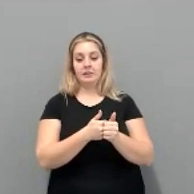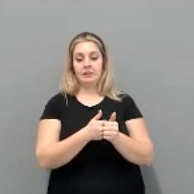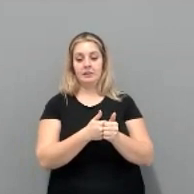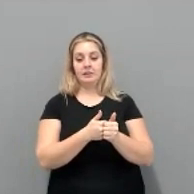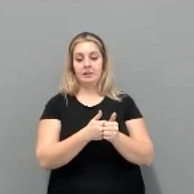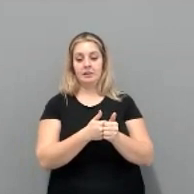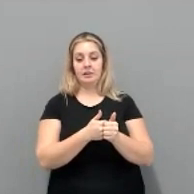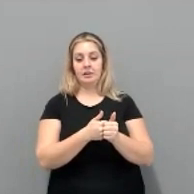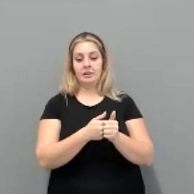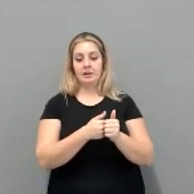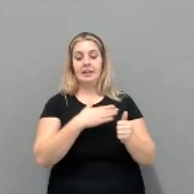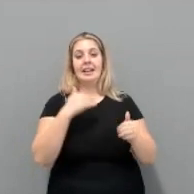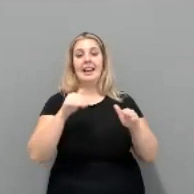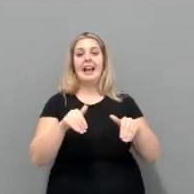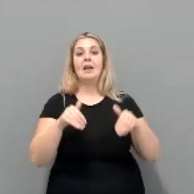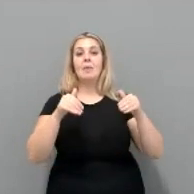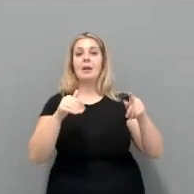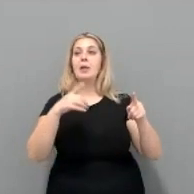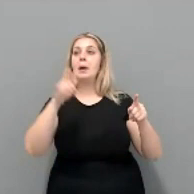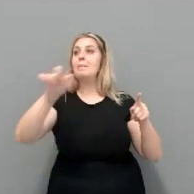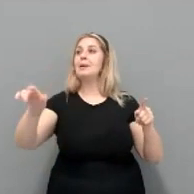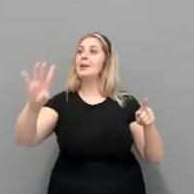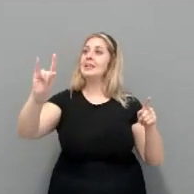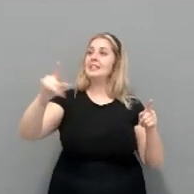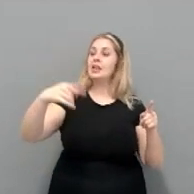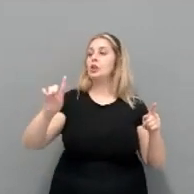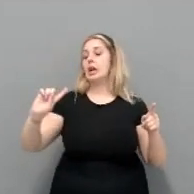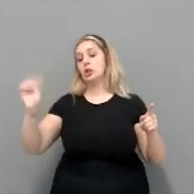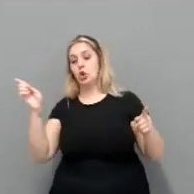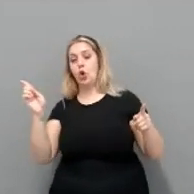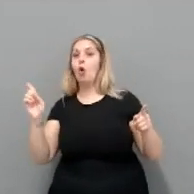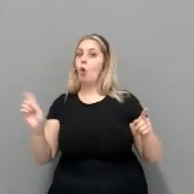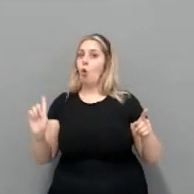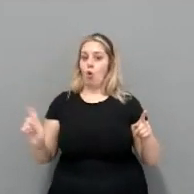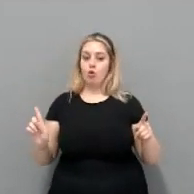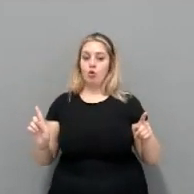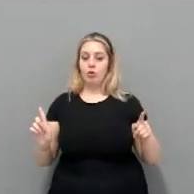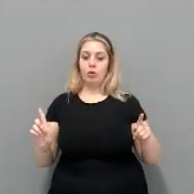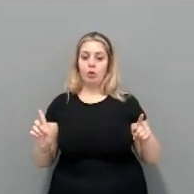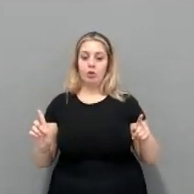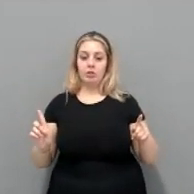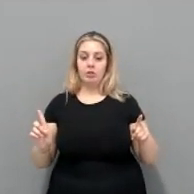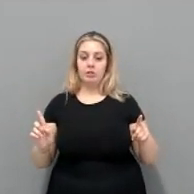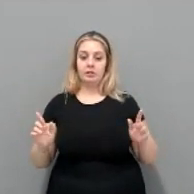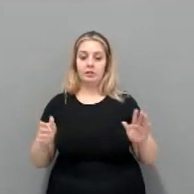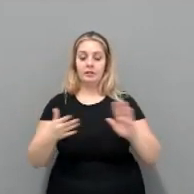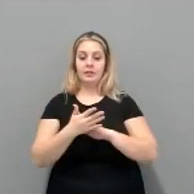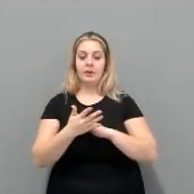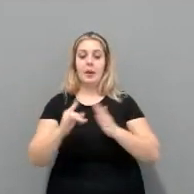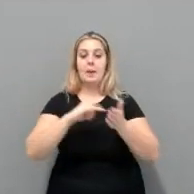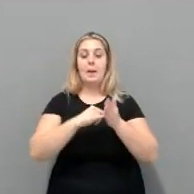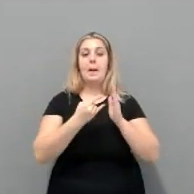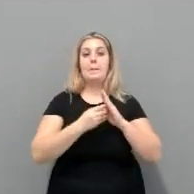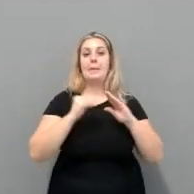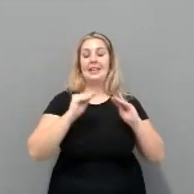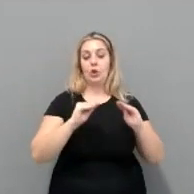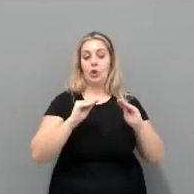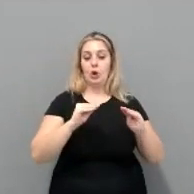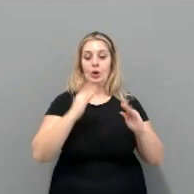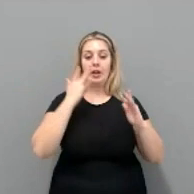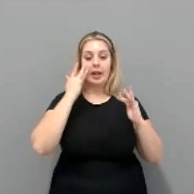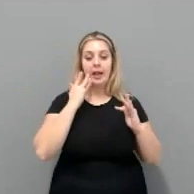no busca candidatos, no es para unas personas o para otras no, sino que es una metodología